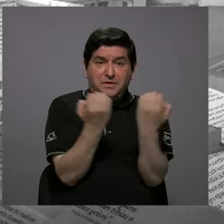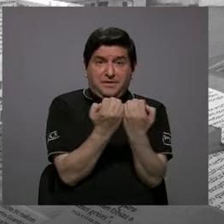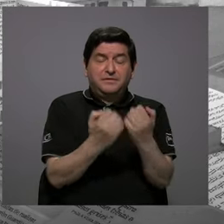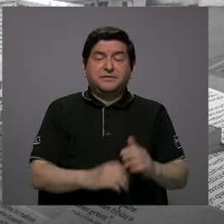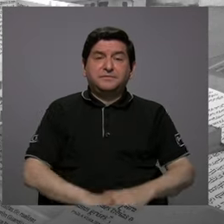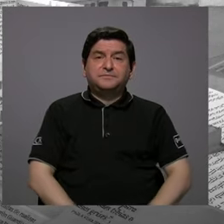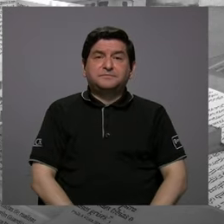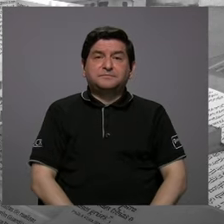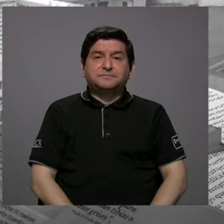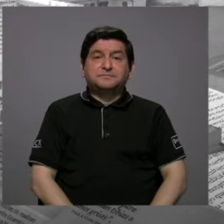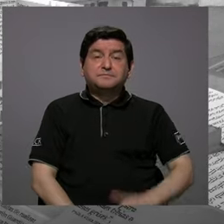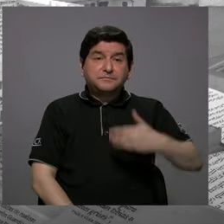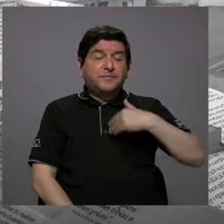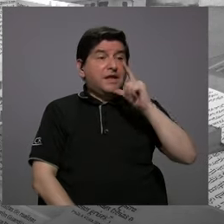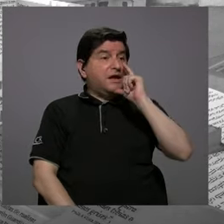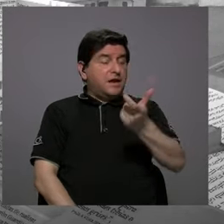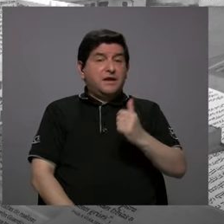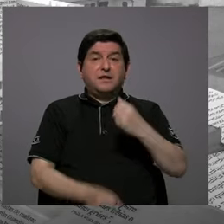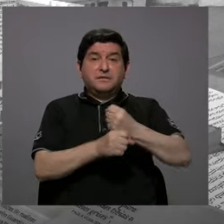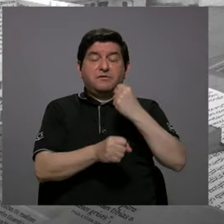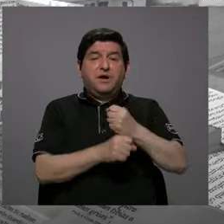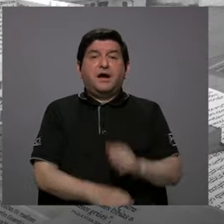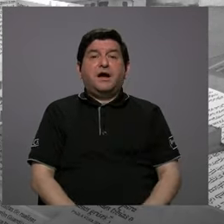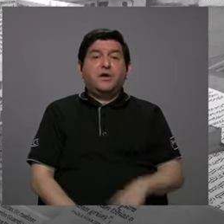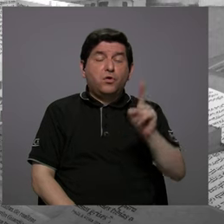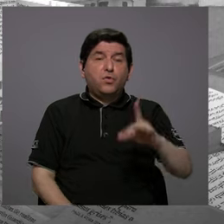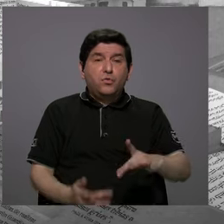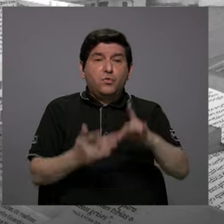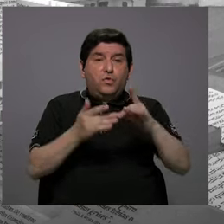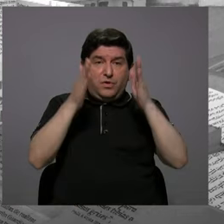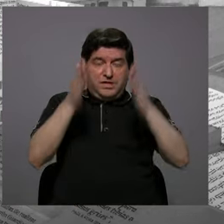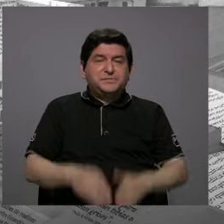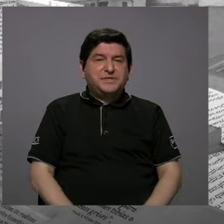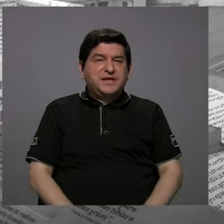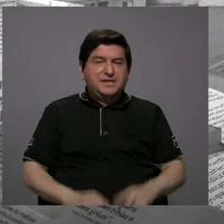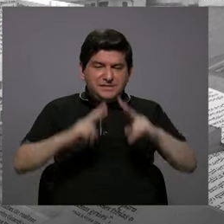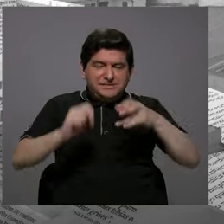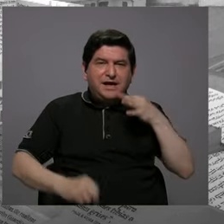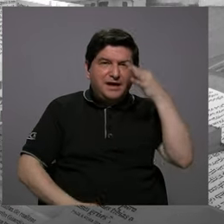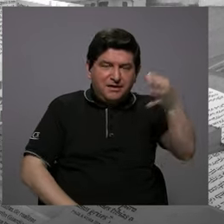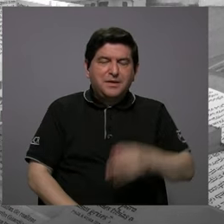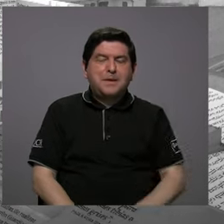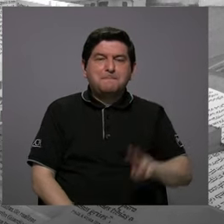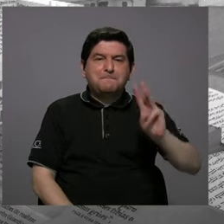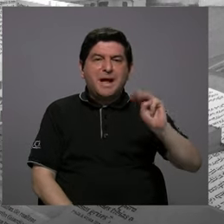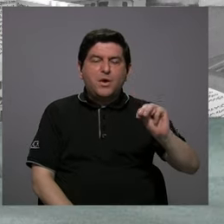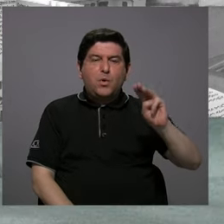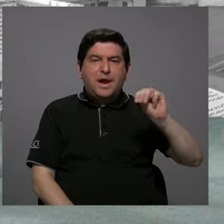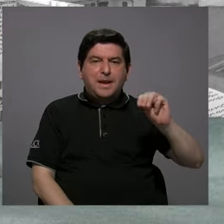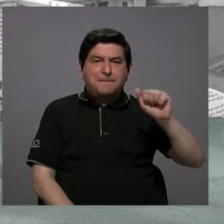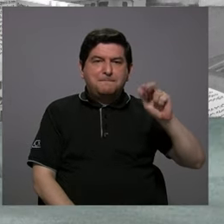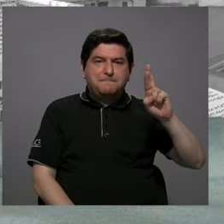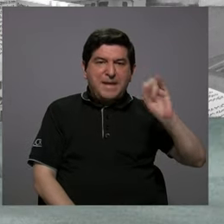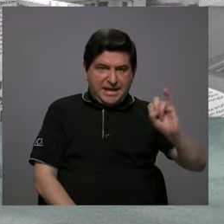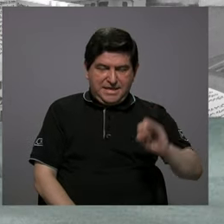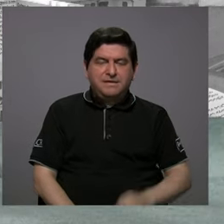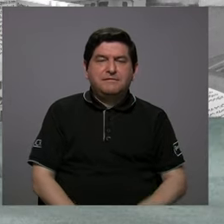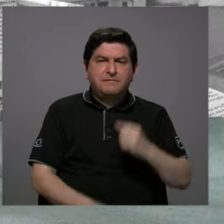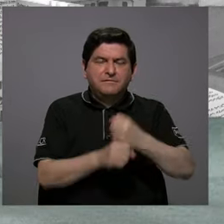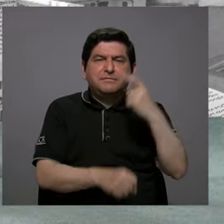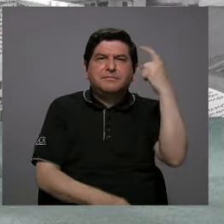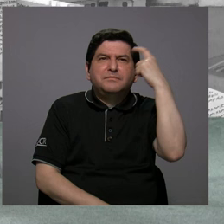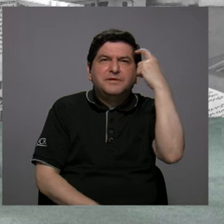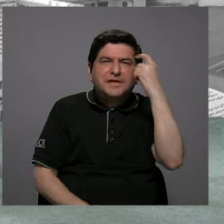prospectivista he tenido la suerte de trabajar con uno de los prospectivistas más importantes de América Latina como es Manuel Marí de trabajar en el